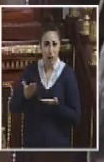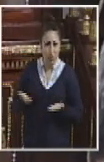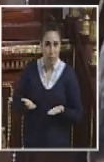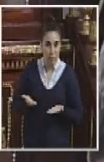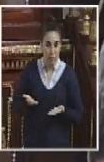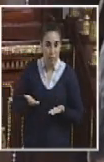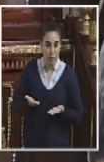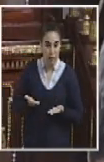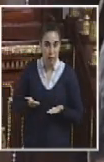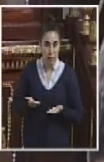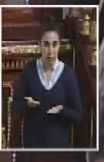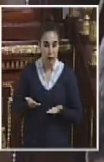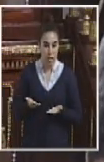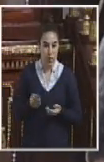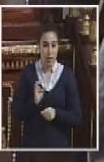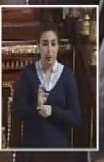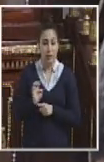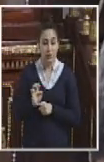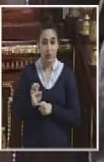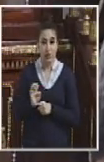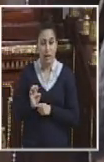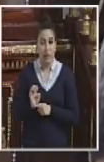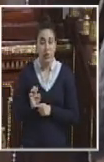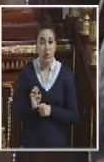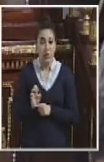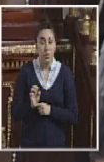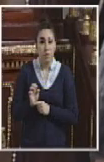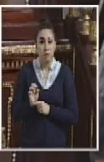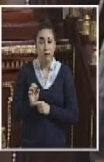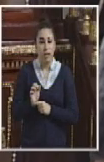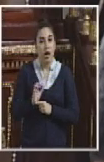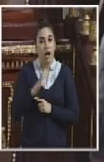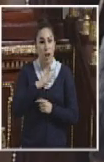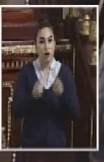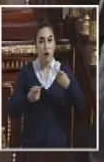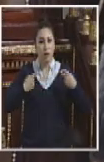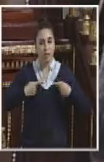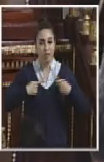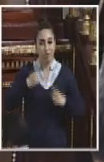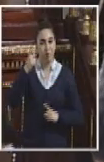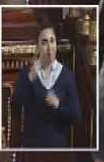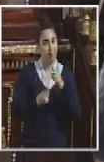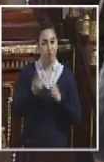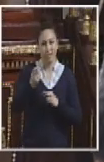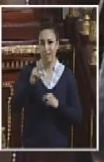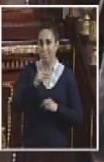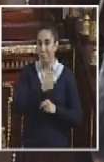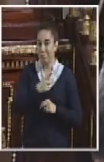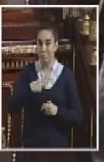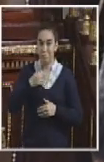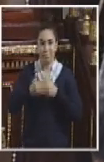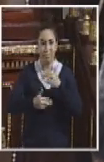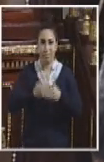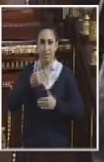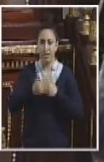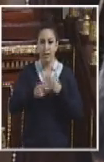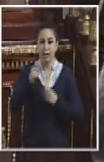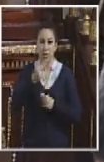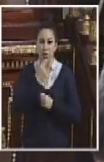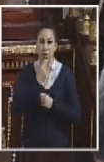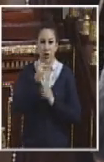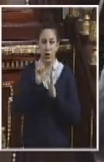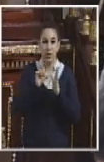Precisamente, quienes han estado tratando de cuestionar el procedimiento, se están tratando de basar en el